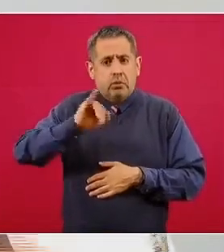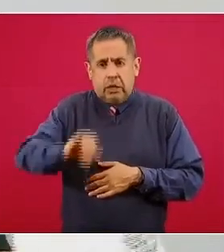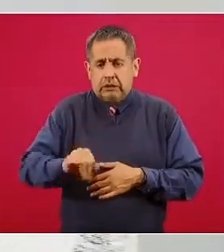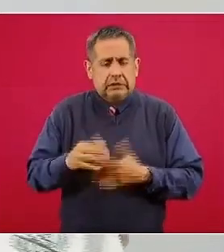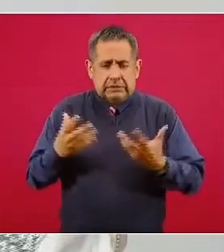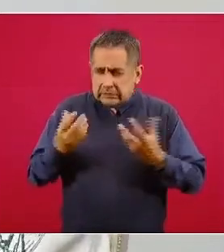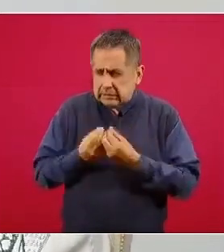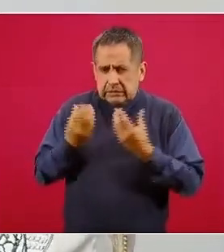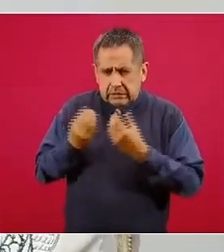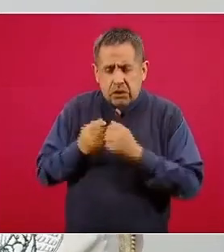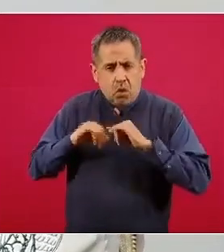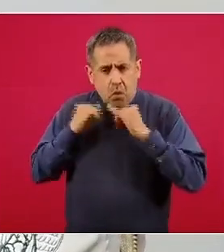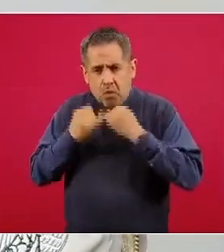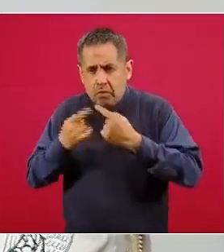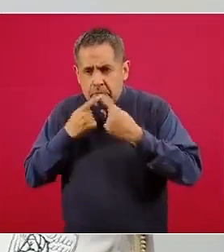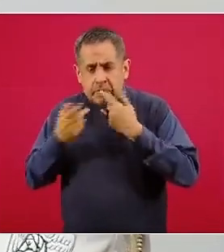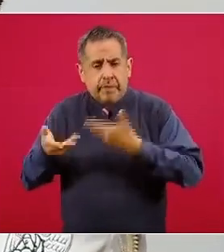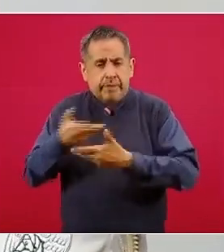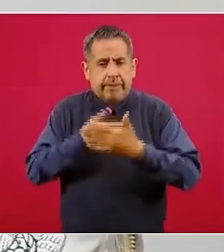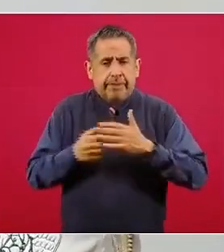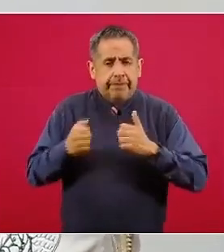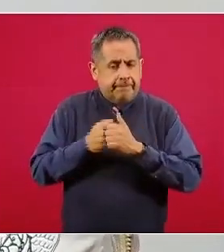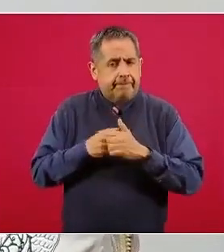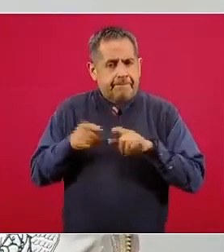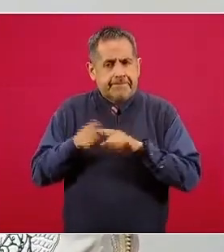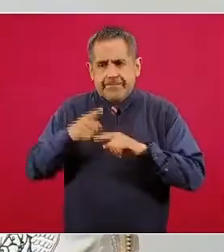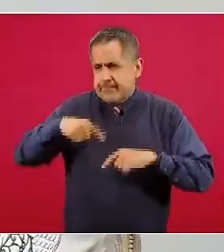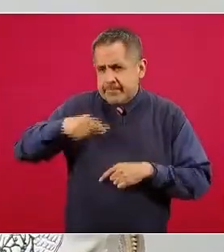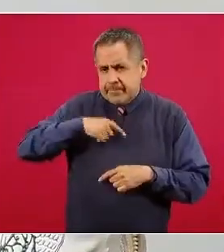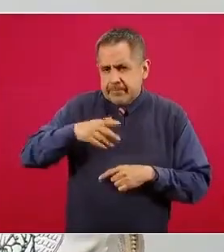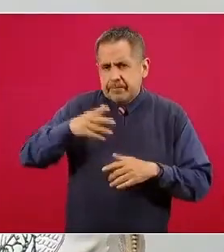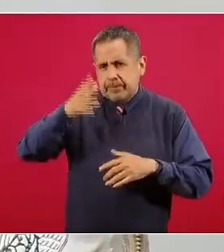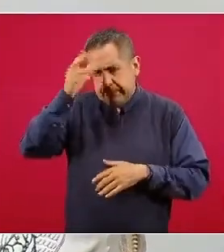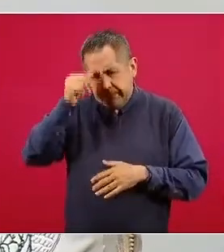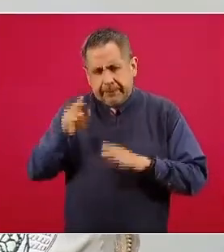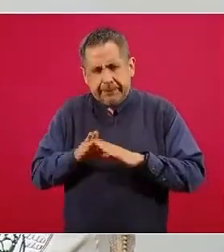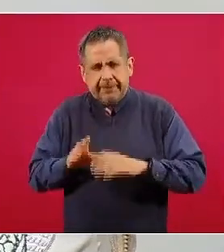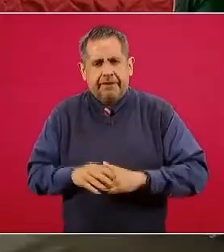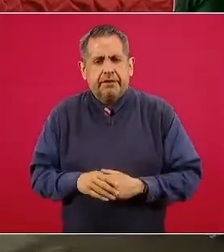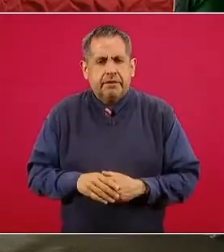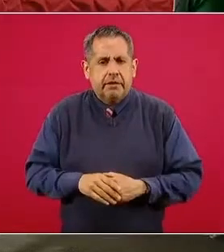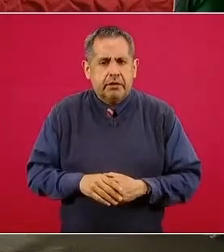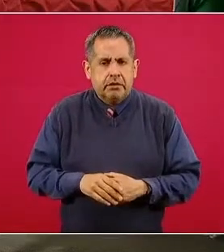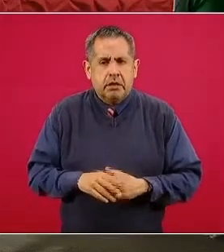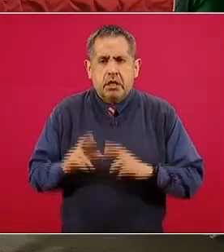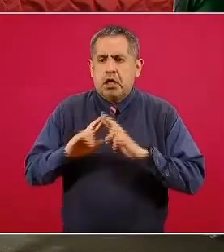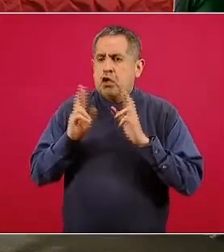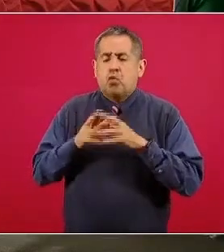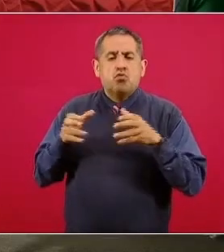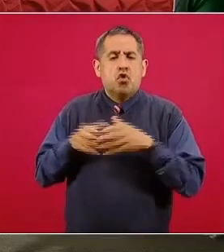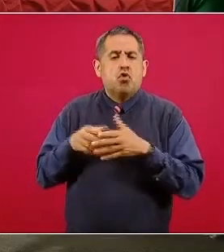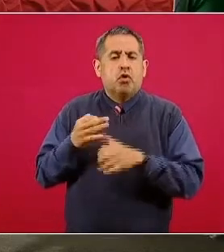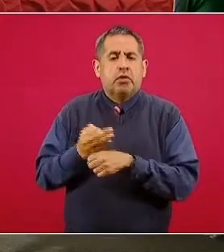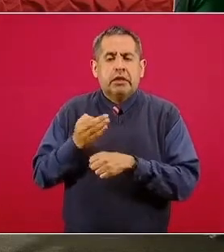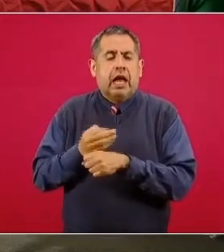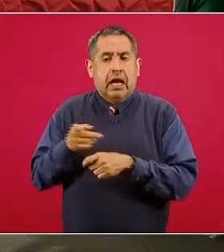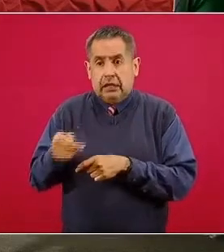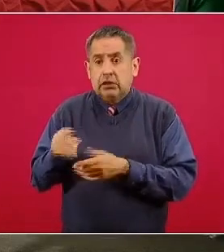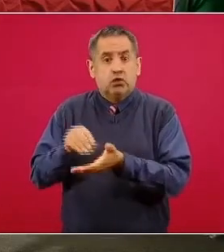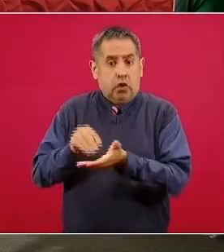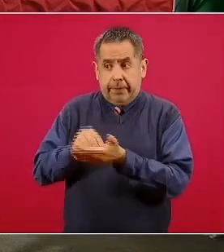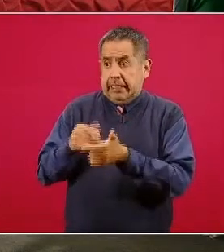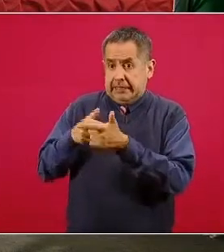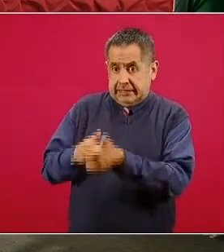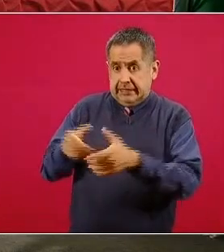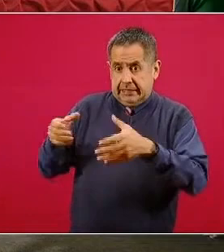hoy hemos estado de manera permanente a partir de los primeros acuerdos que tomamos. La reunión está en este momento, todavía